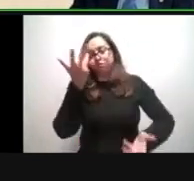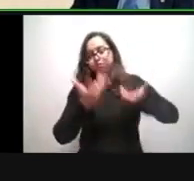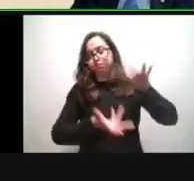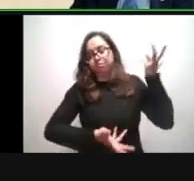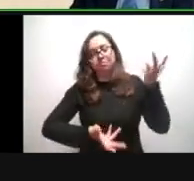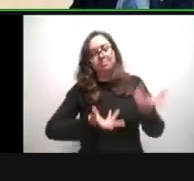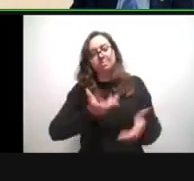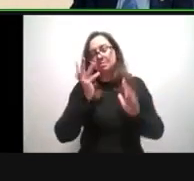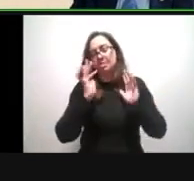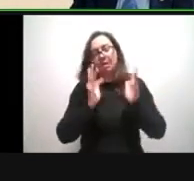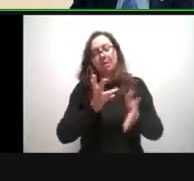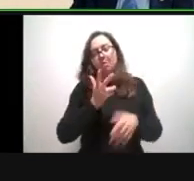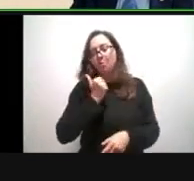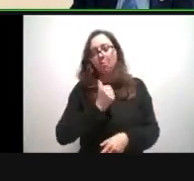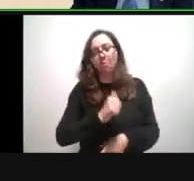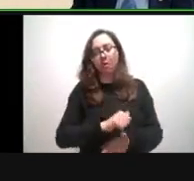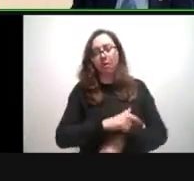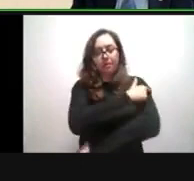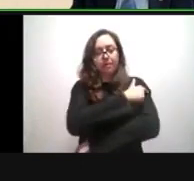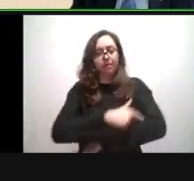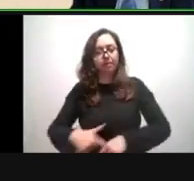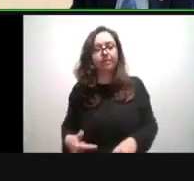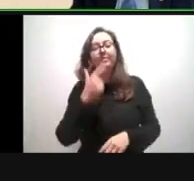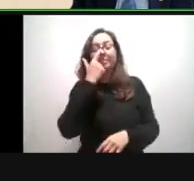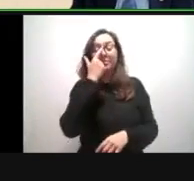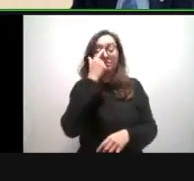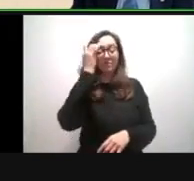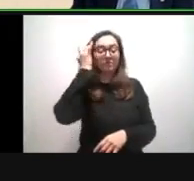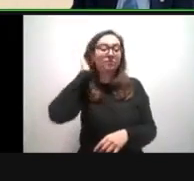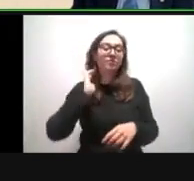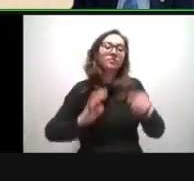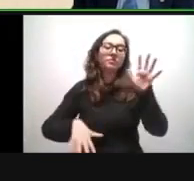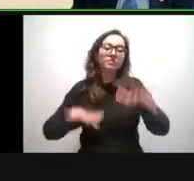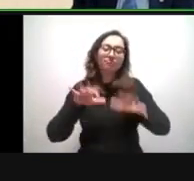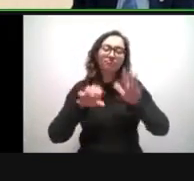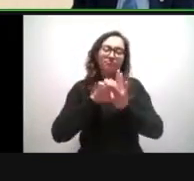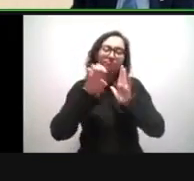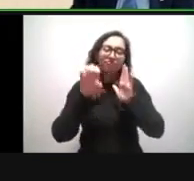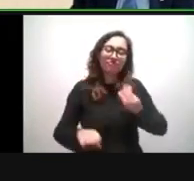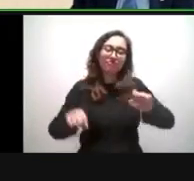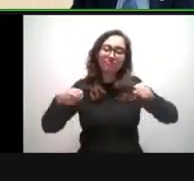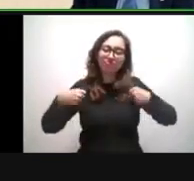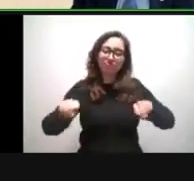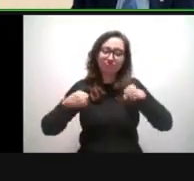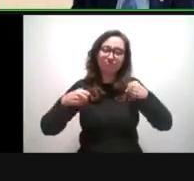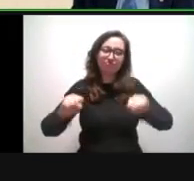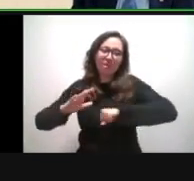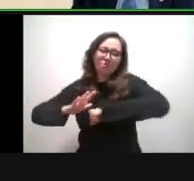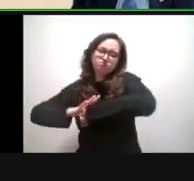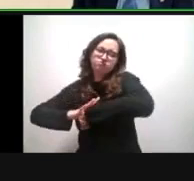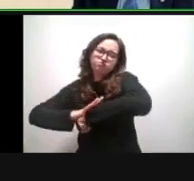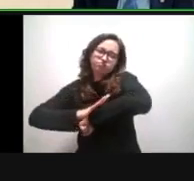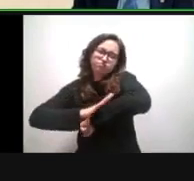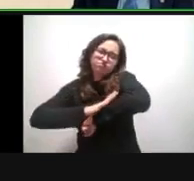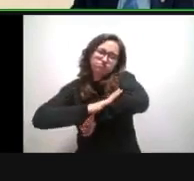de las quemaduras son para abrasión, como es el caso de los arrastres de motocicleta, en que se pierden superficies cutáneas de piernas